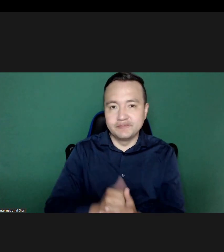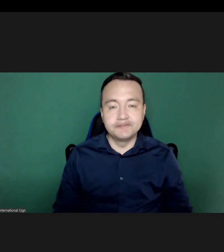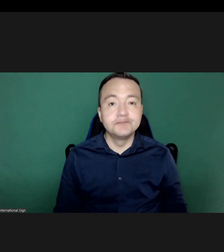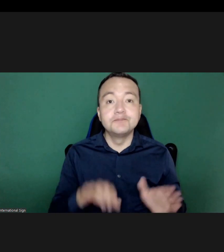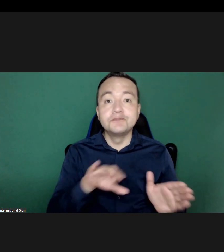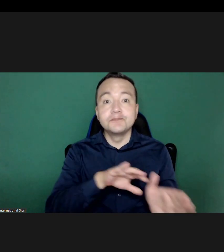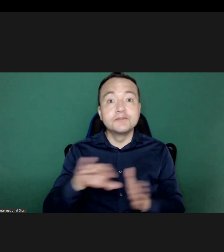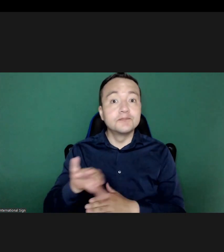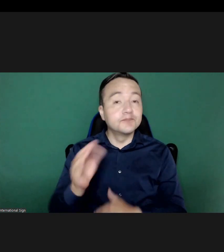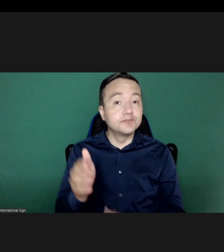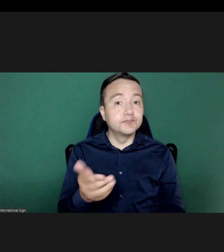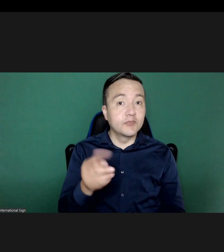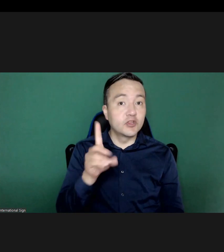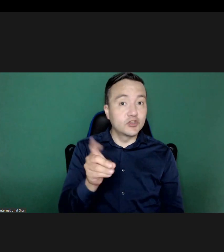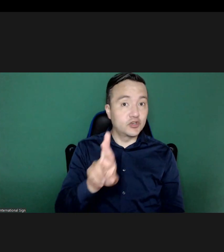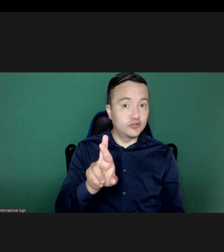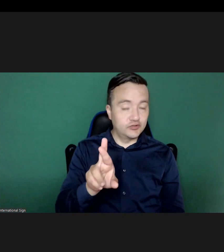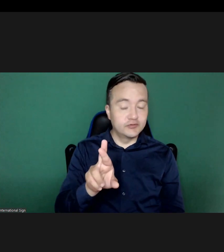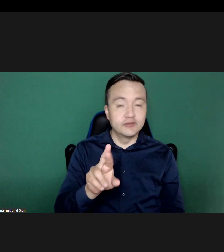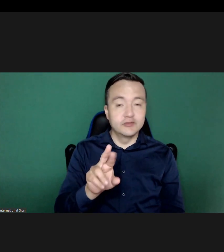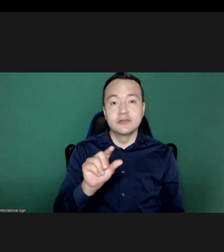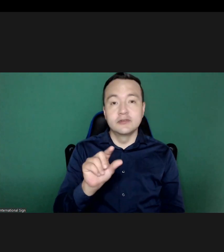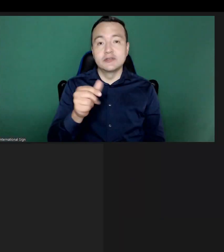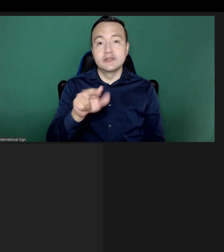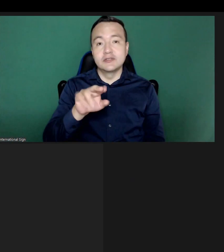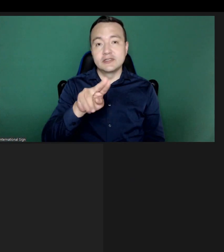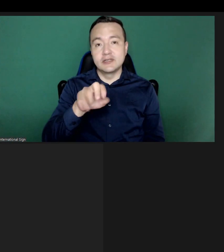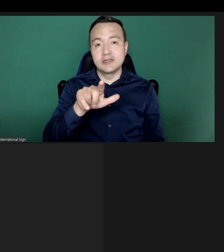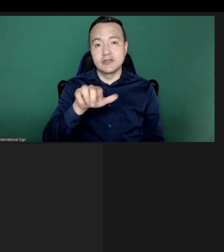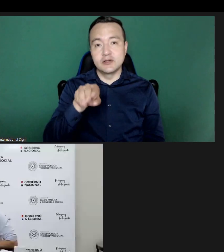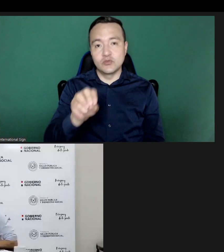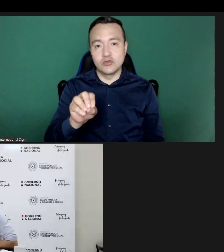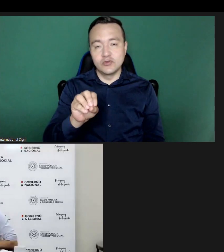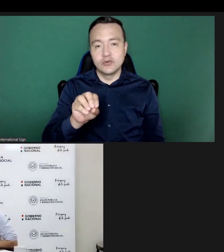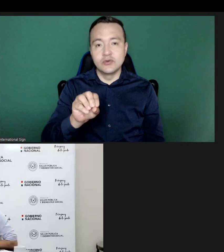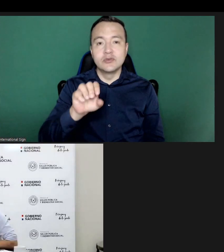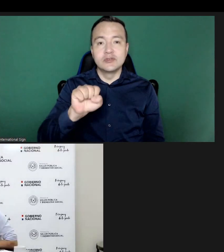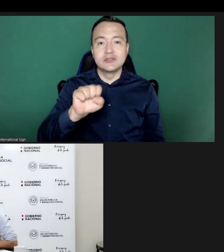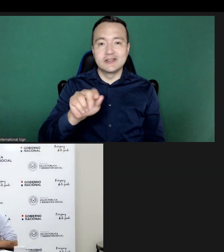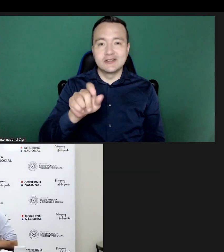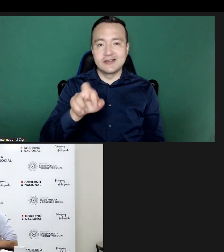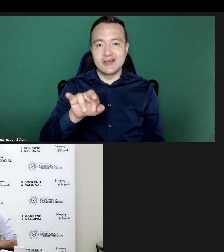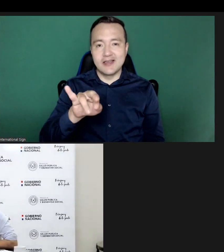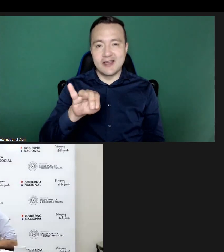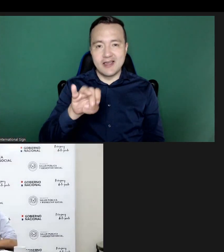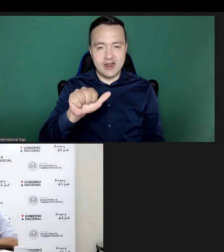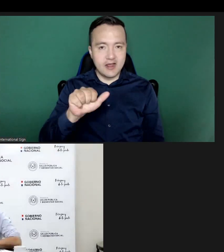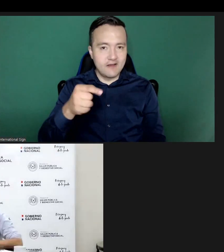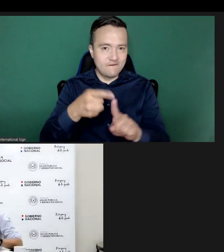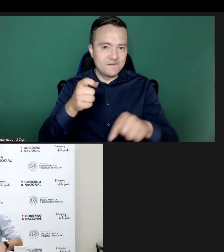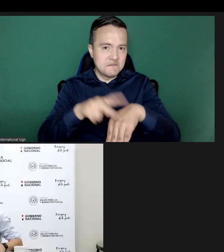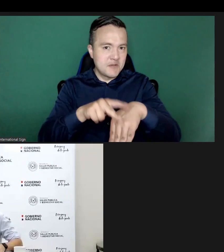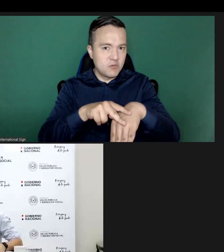Guillermo Sequeira, que nos va a hablar sobre las inversiones en Paraguay.